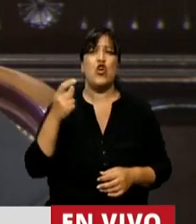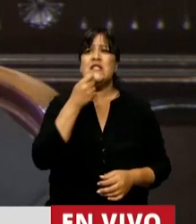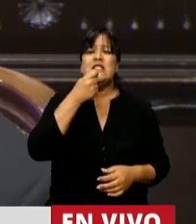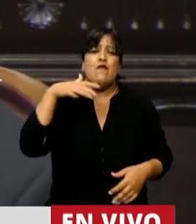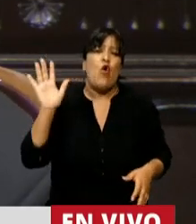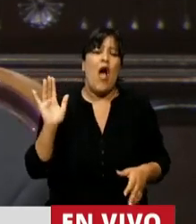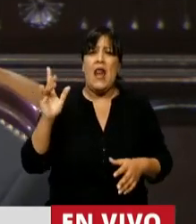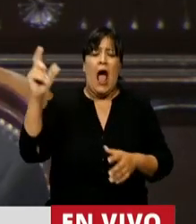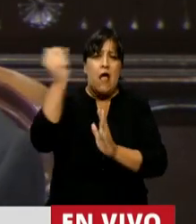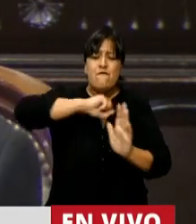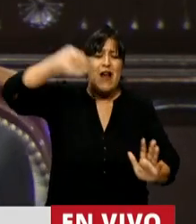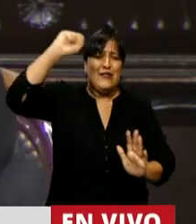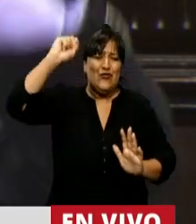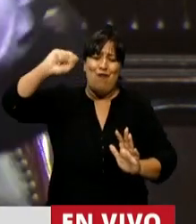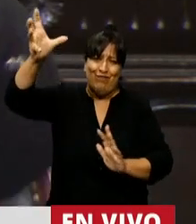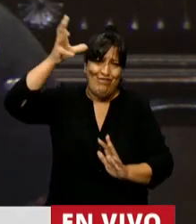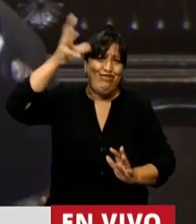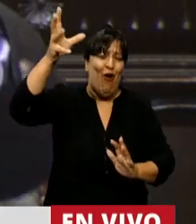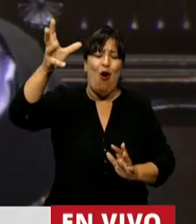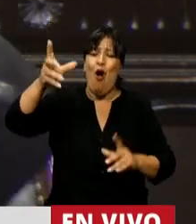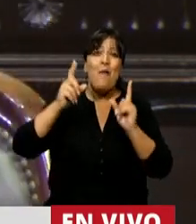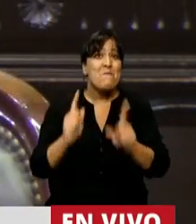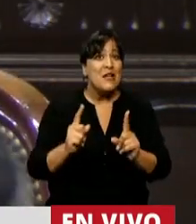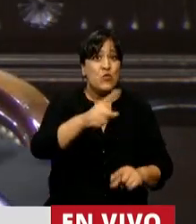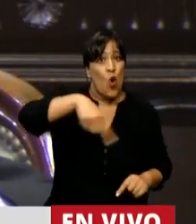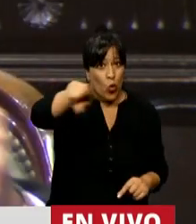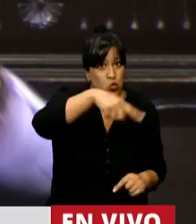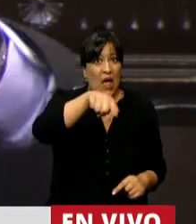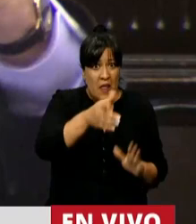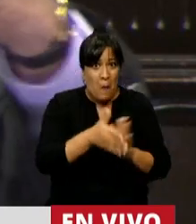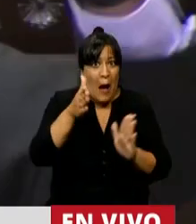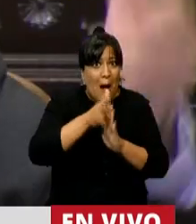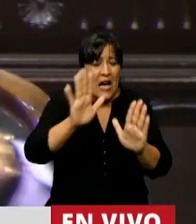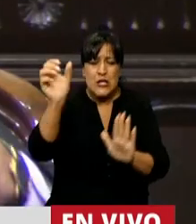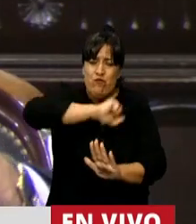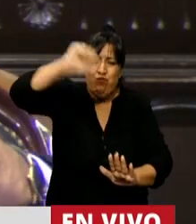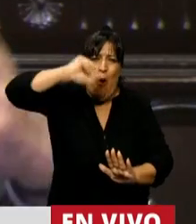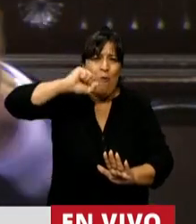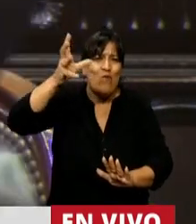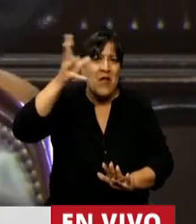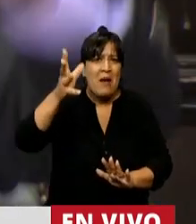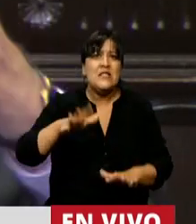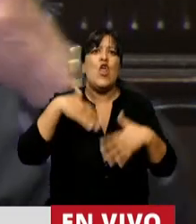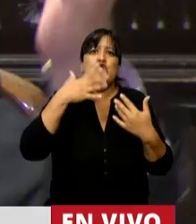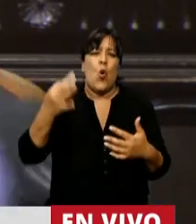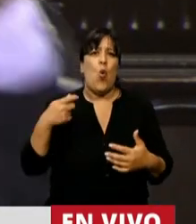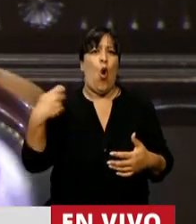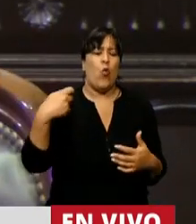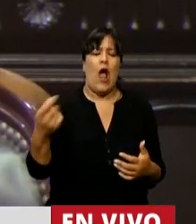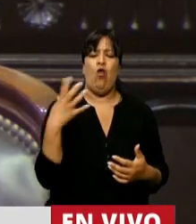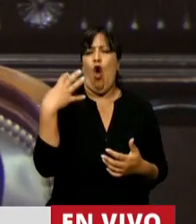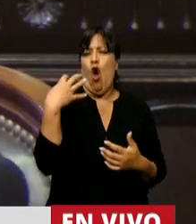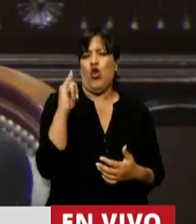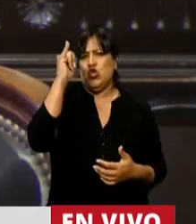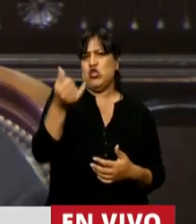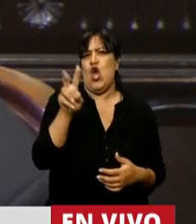una hiperinflación galopante como la que ustedes nos llevaban, íbamos a tener jubilados opulentos porque iban